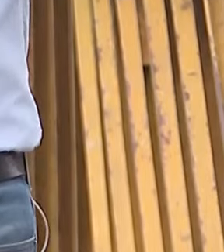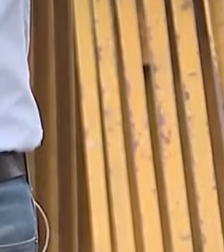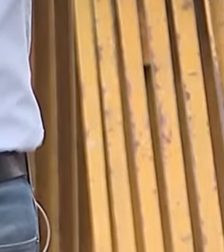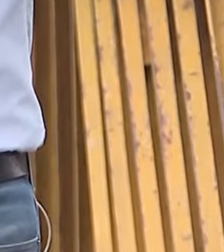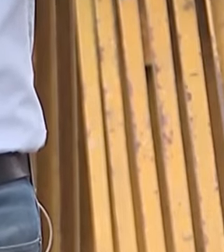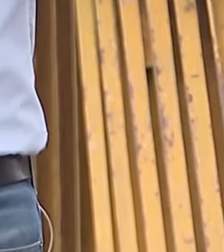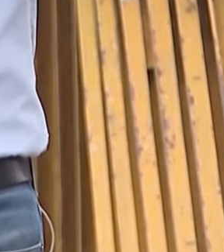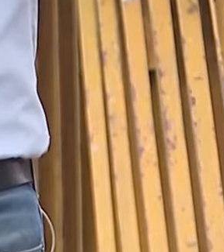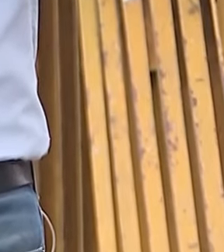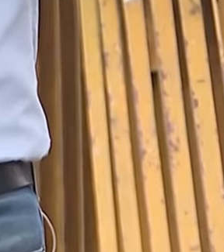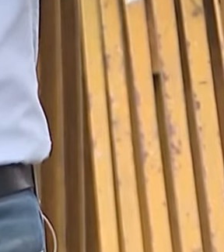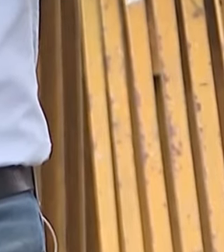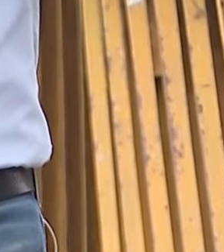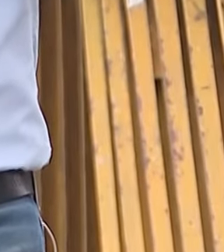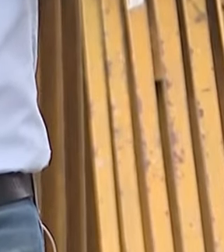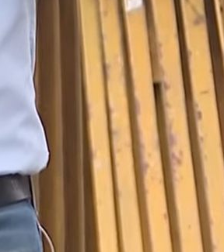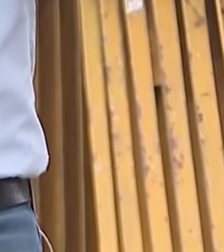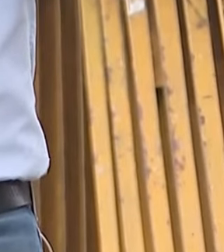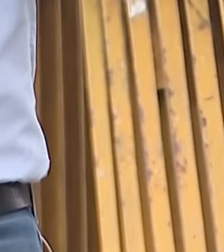¿Qué se sabe?